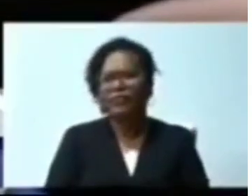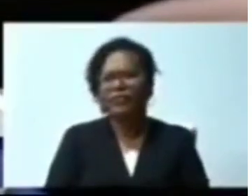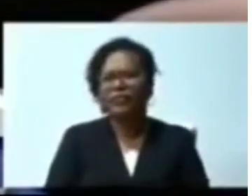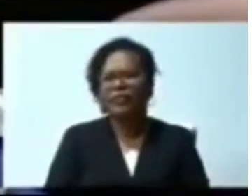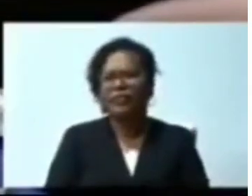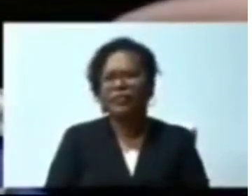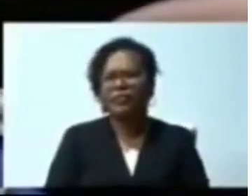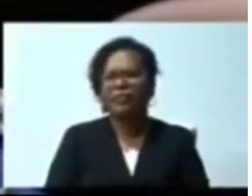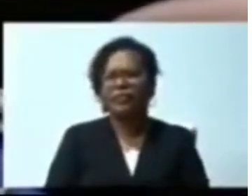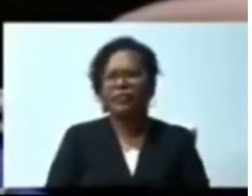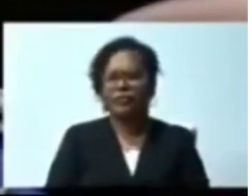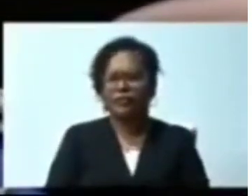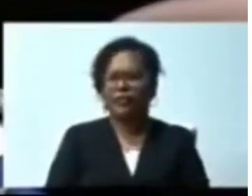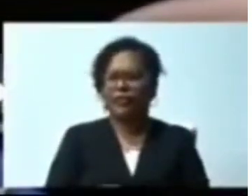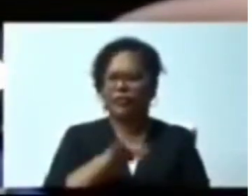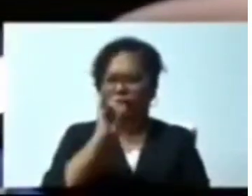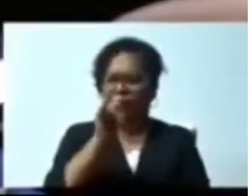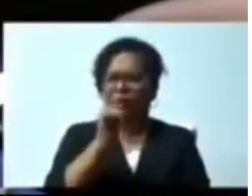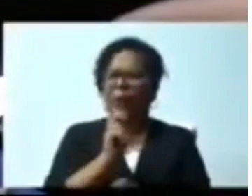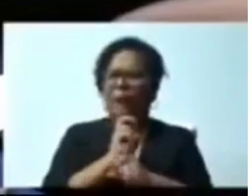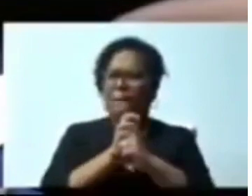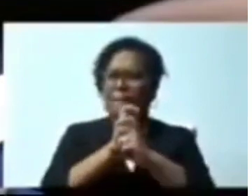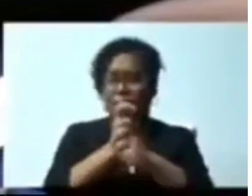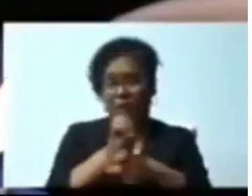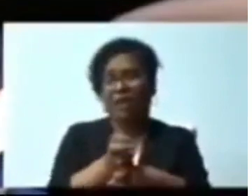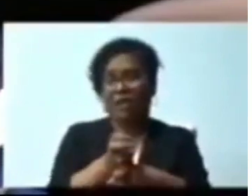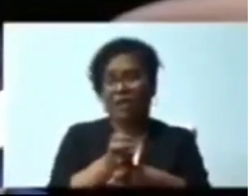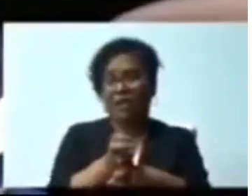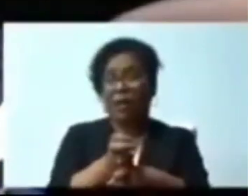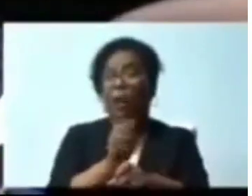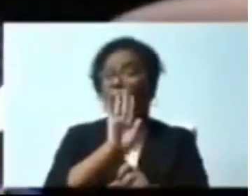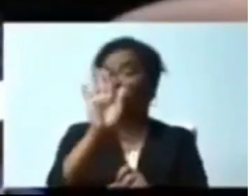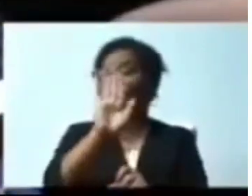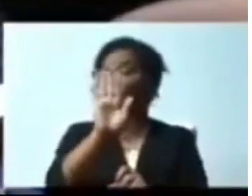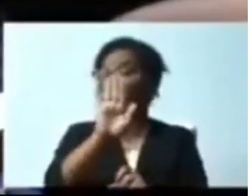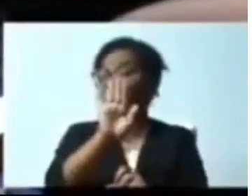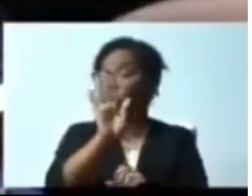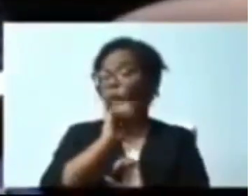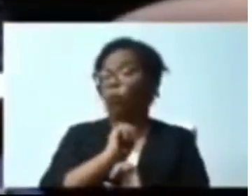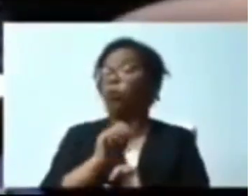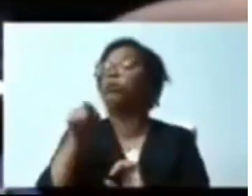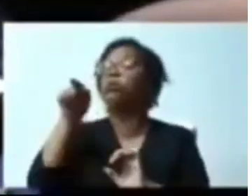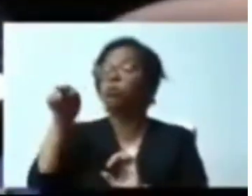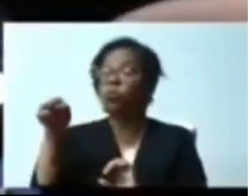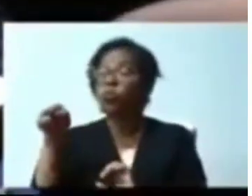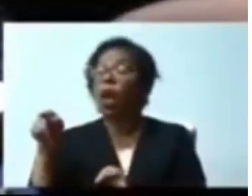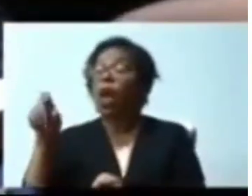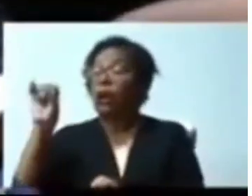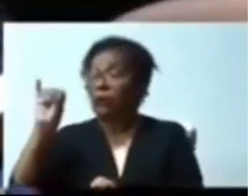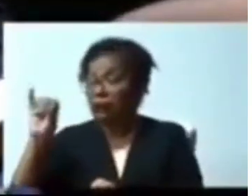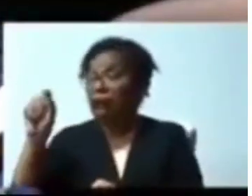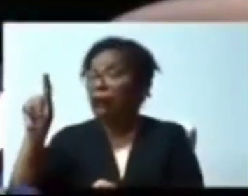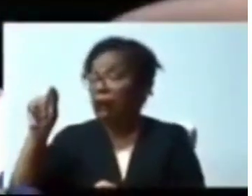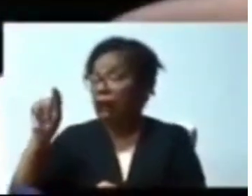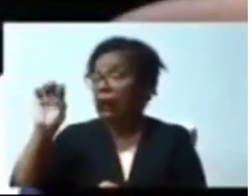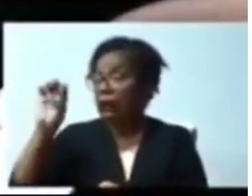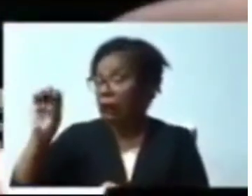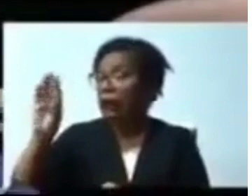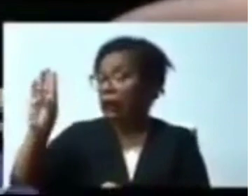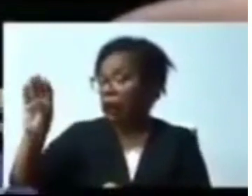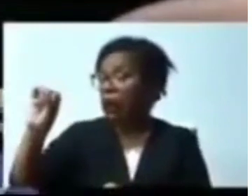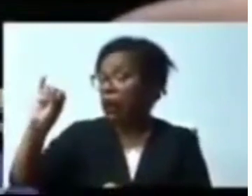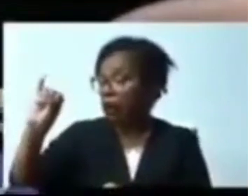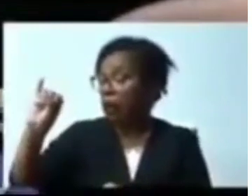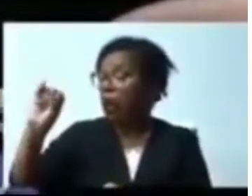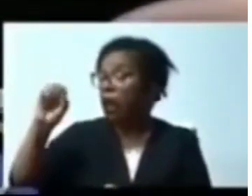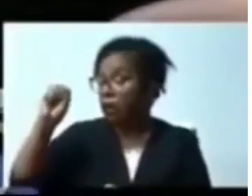con darle exenciones de impuestos a una empresa canadiense para generar mayores ganancias.